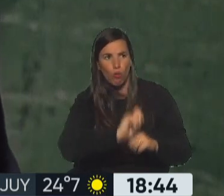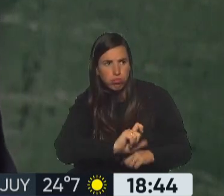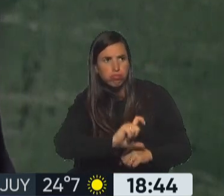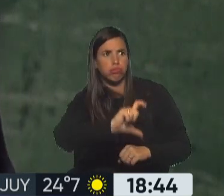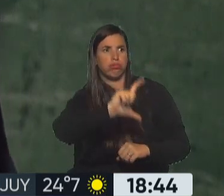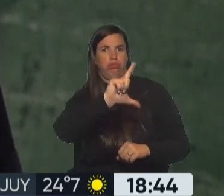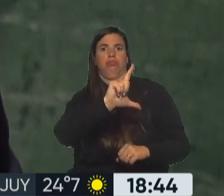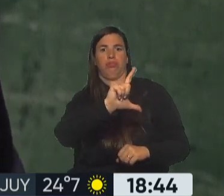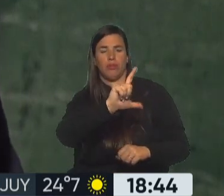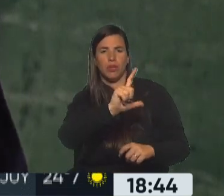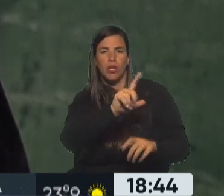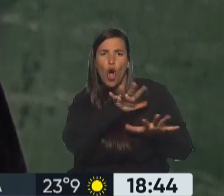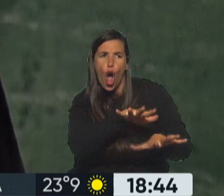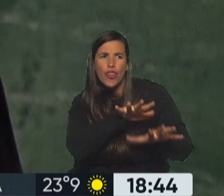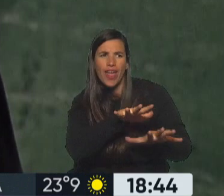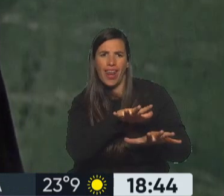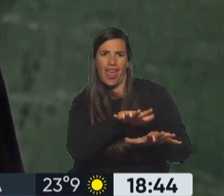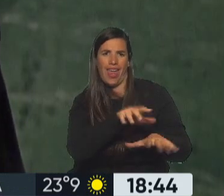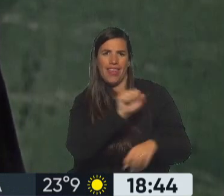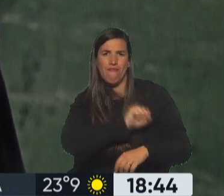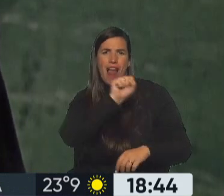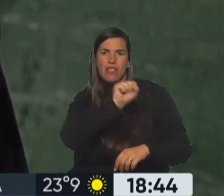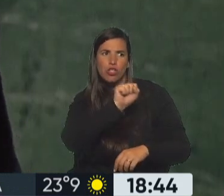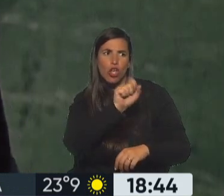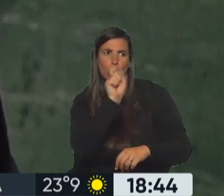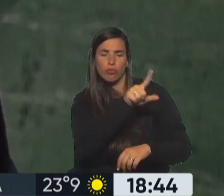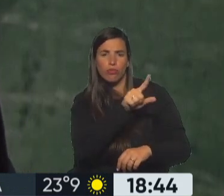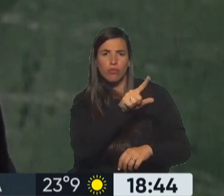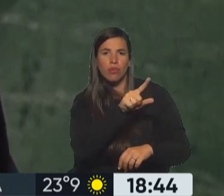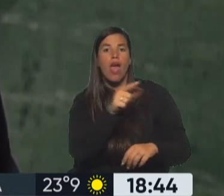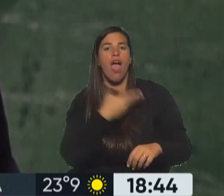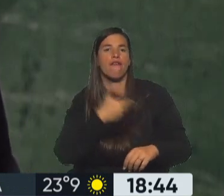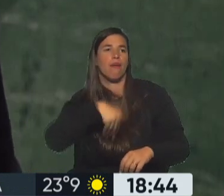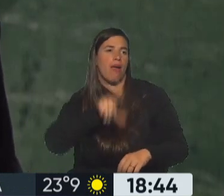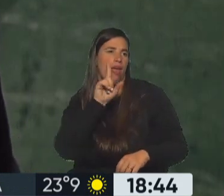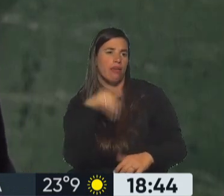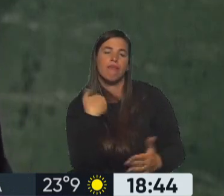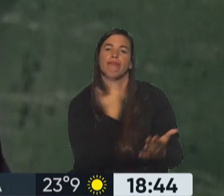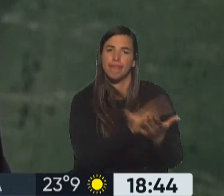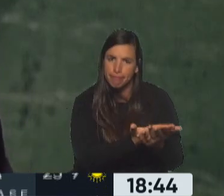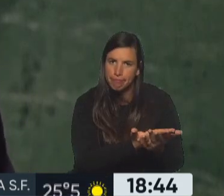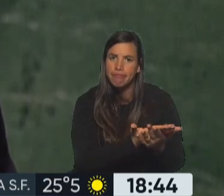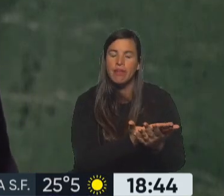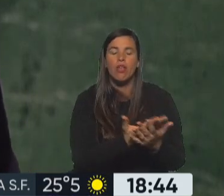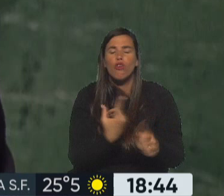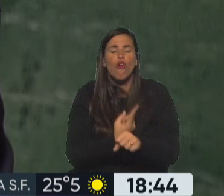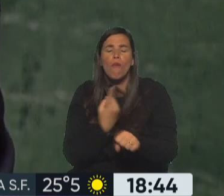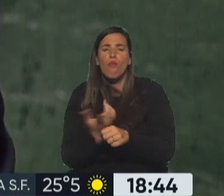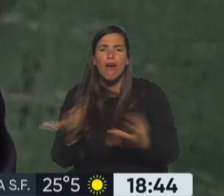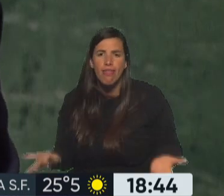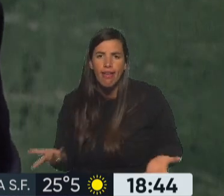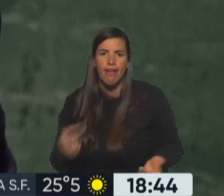de su país. No puede hacerlo, pero lo hace. Y en ese contexto,